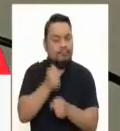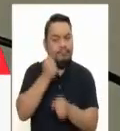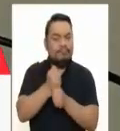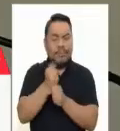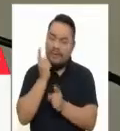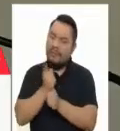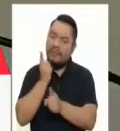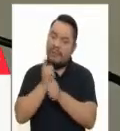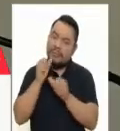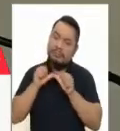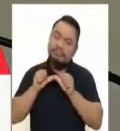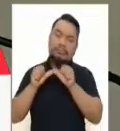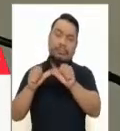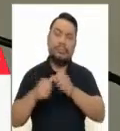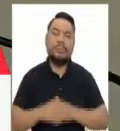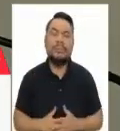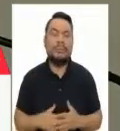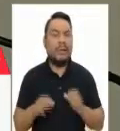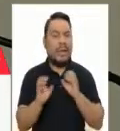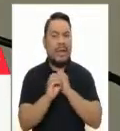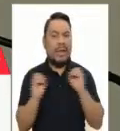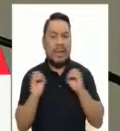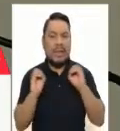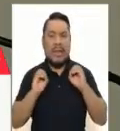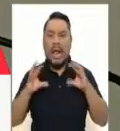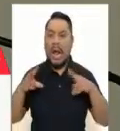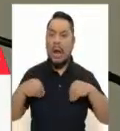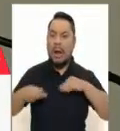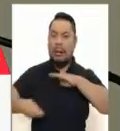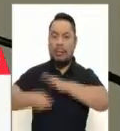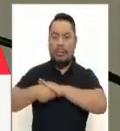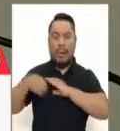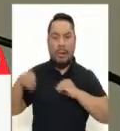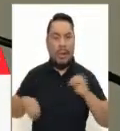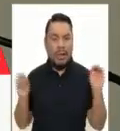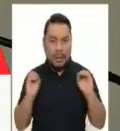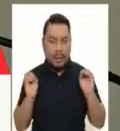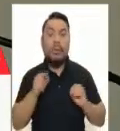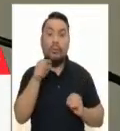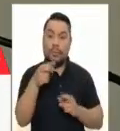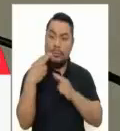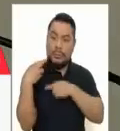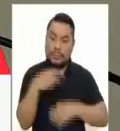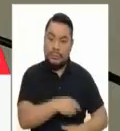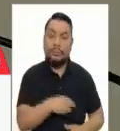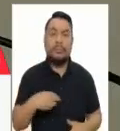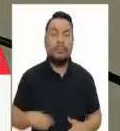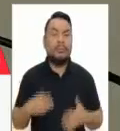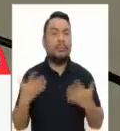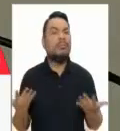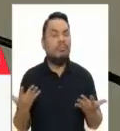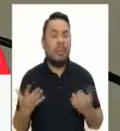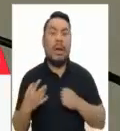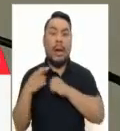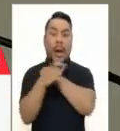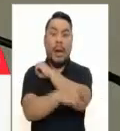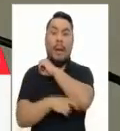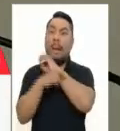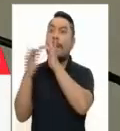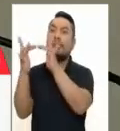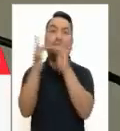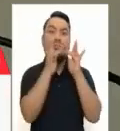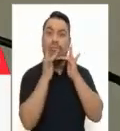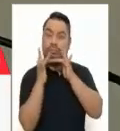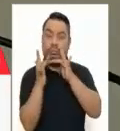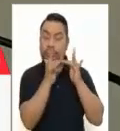fielmente sin cometer actos de corrupción el cargo de ministro de estado en el despacho de